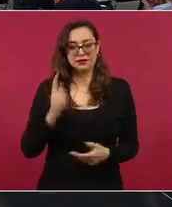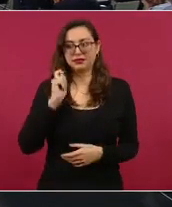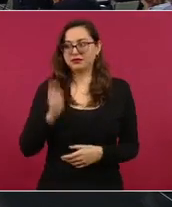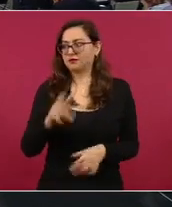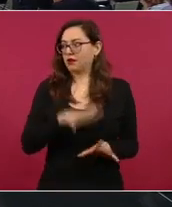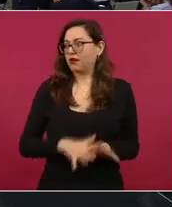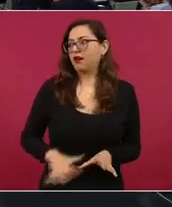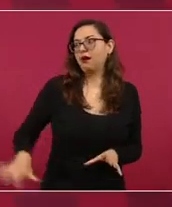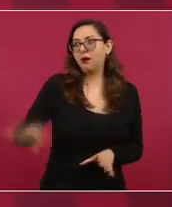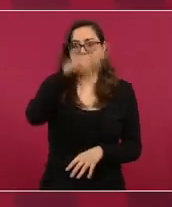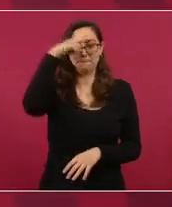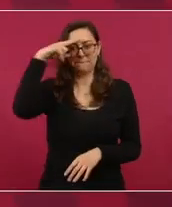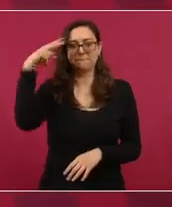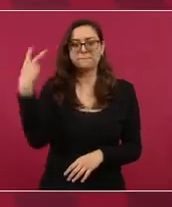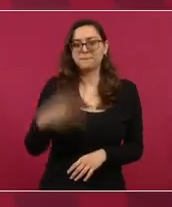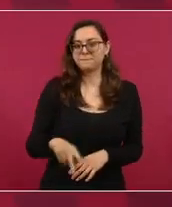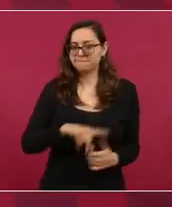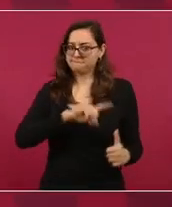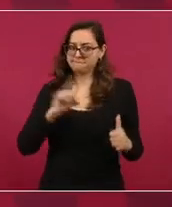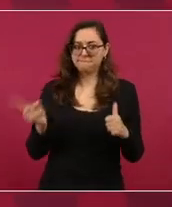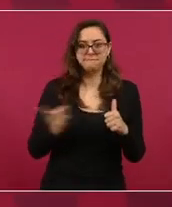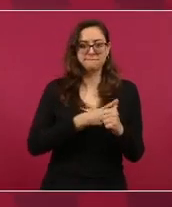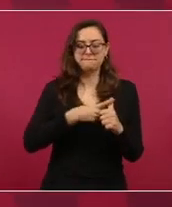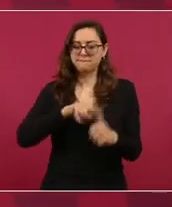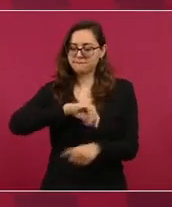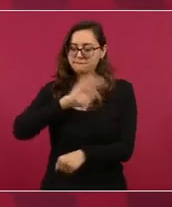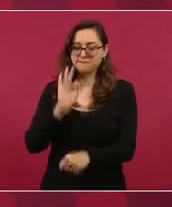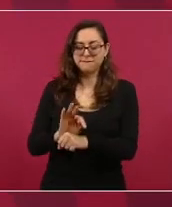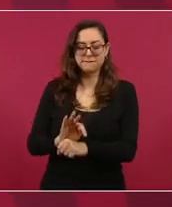consumidores nacionales.